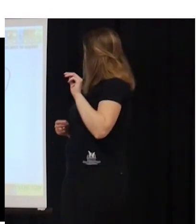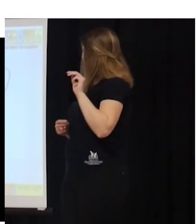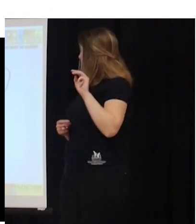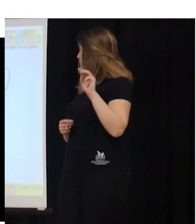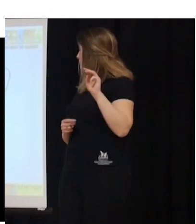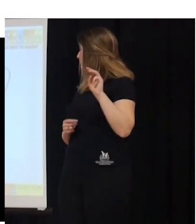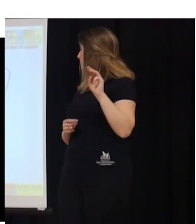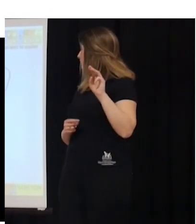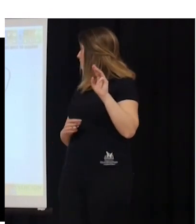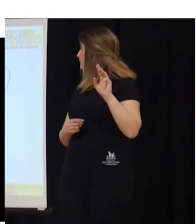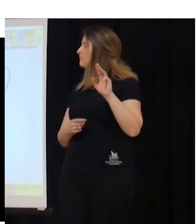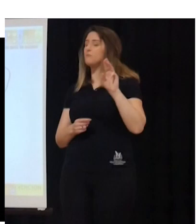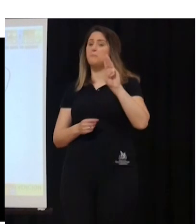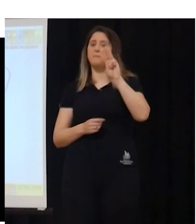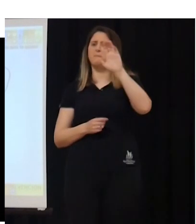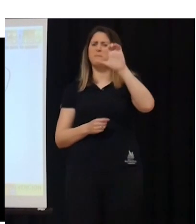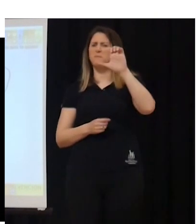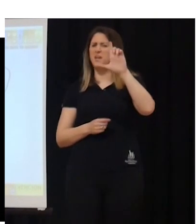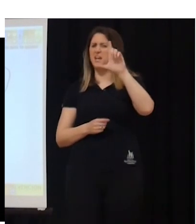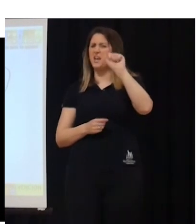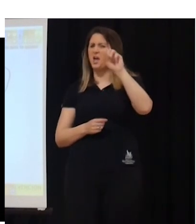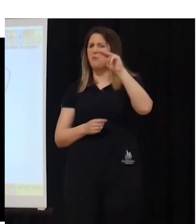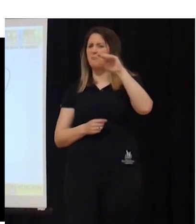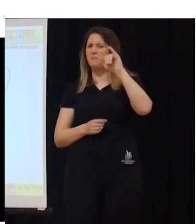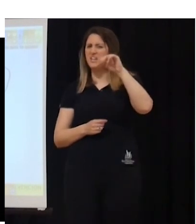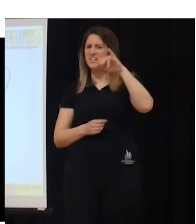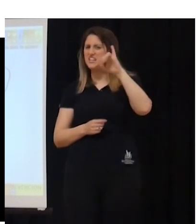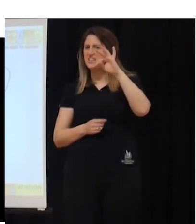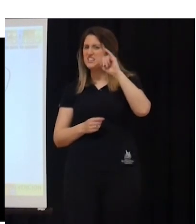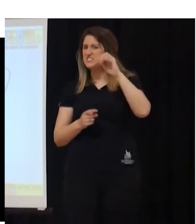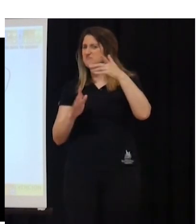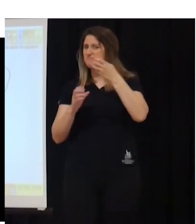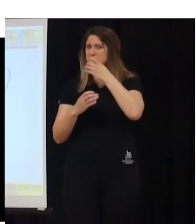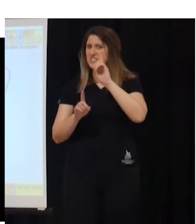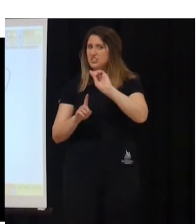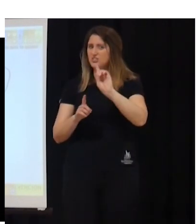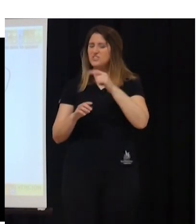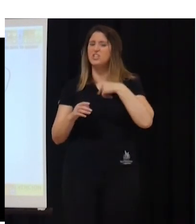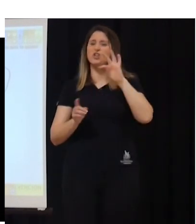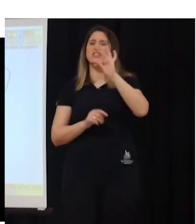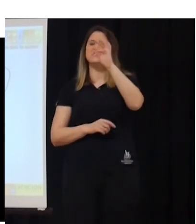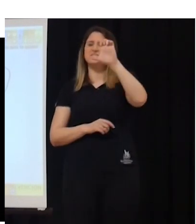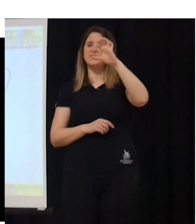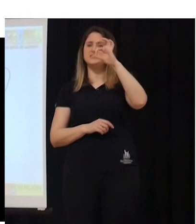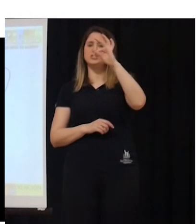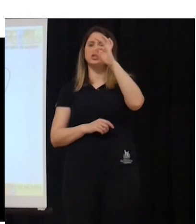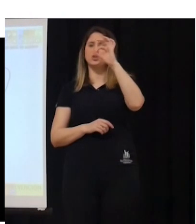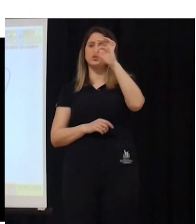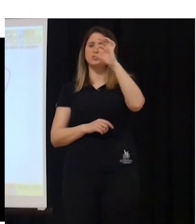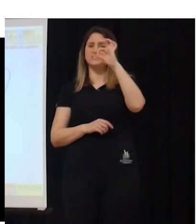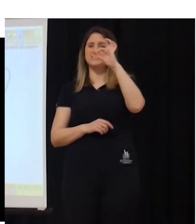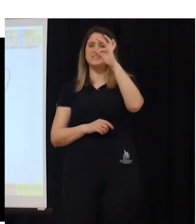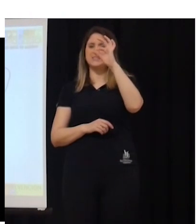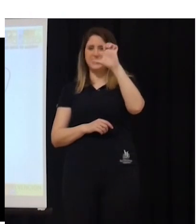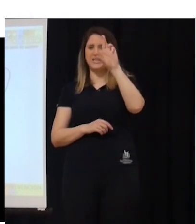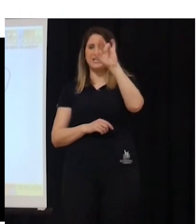no te mataba, te dejaba con invalidez permanente. Problemas como la tosferina. La tosferina, cuando se